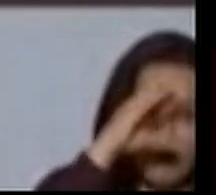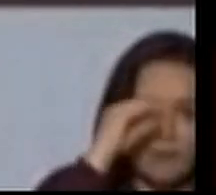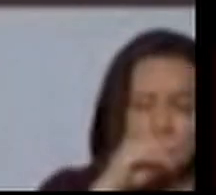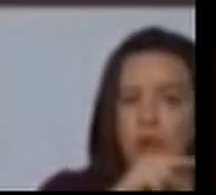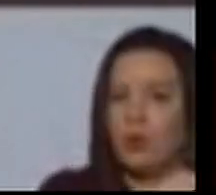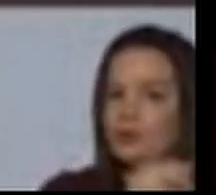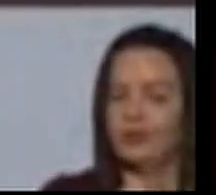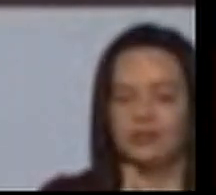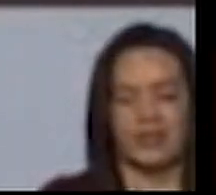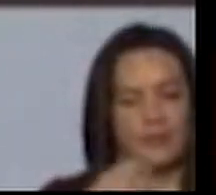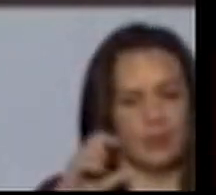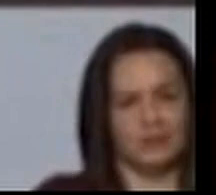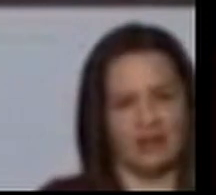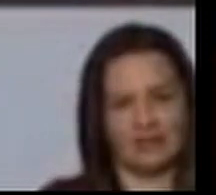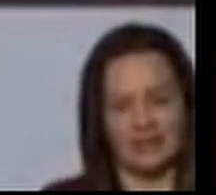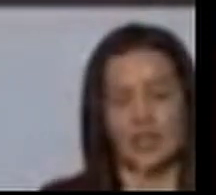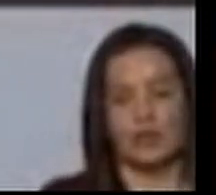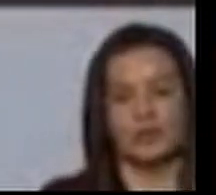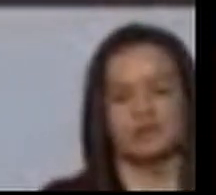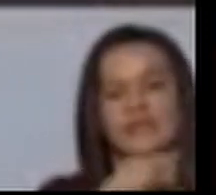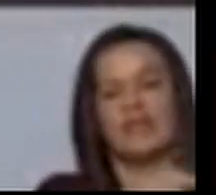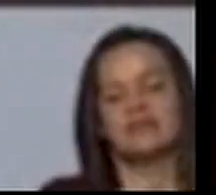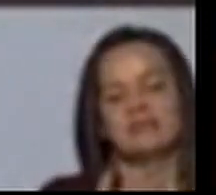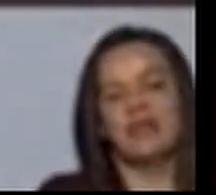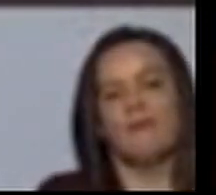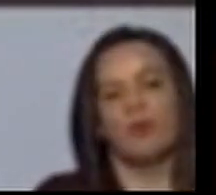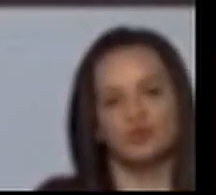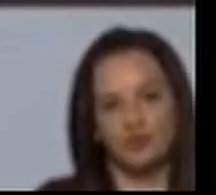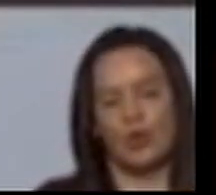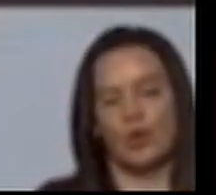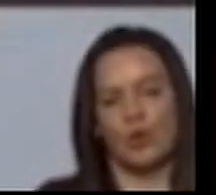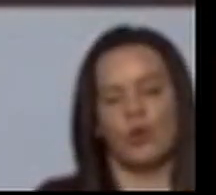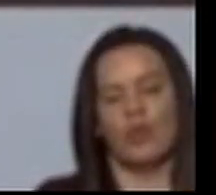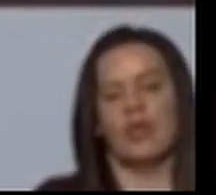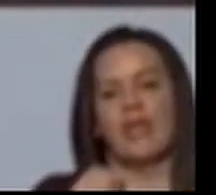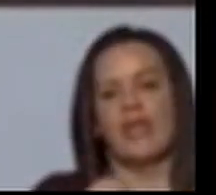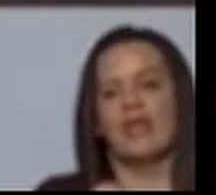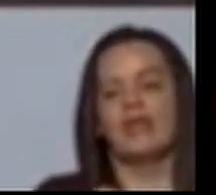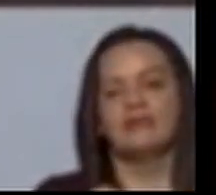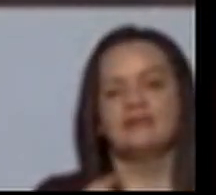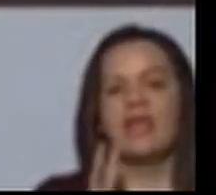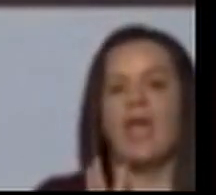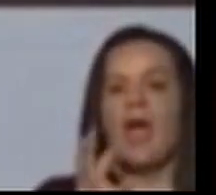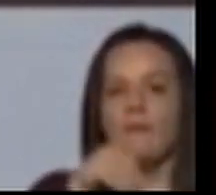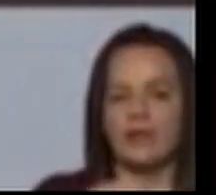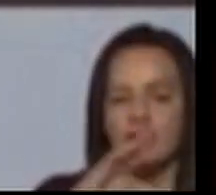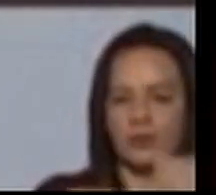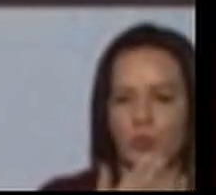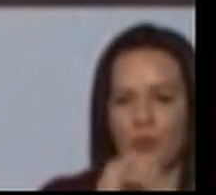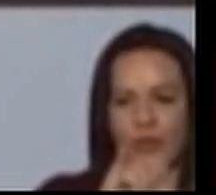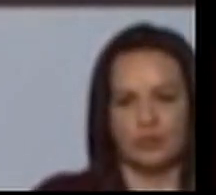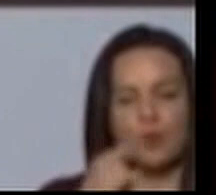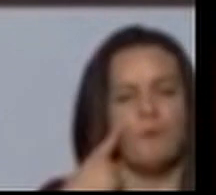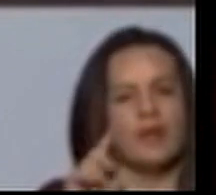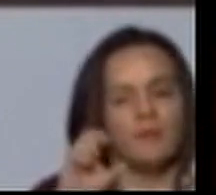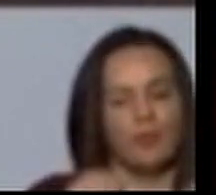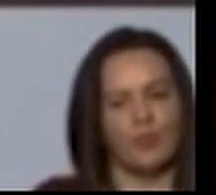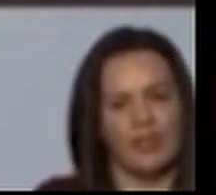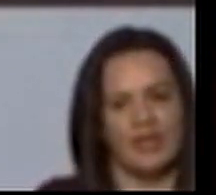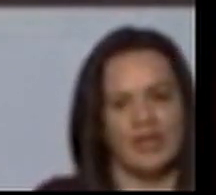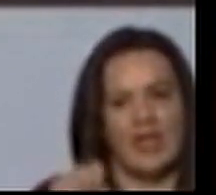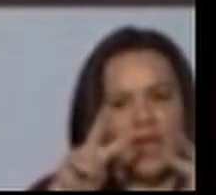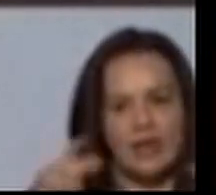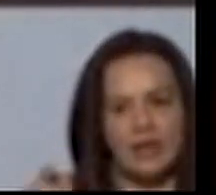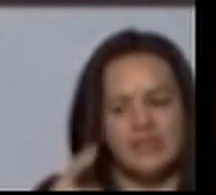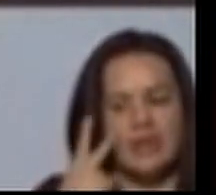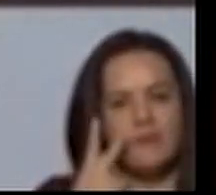Entonces, esta moción recoge esa preocupación de esta diputada para poder realizar realmente atacar el problema y agarrarlo